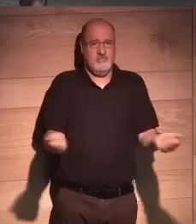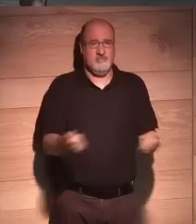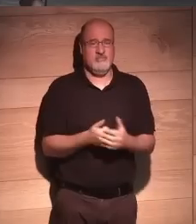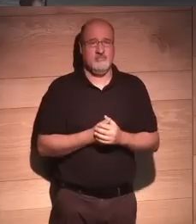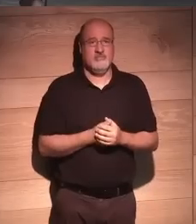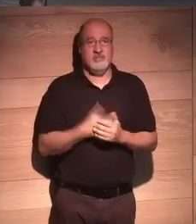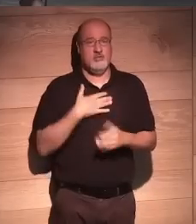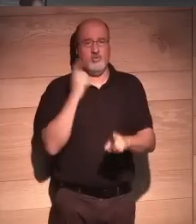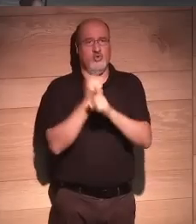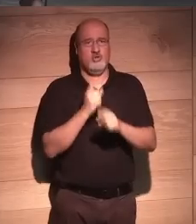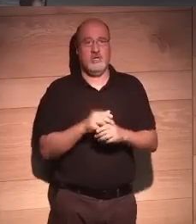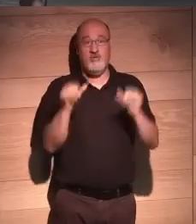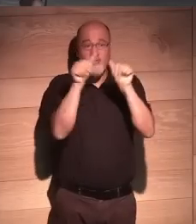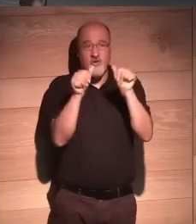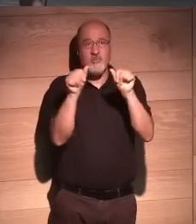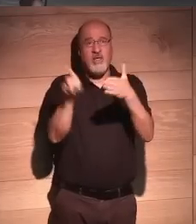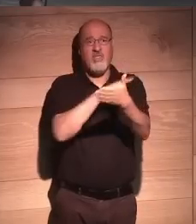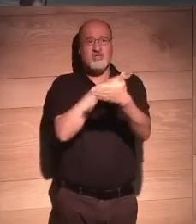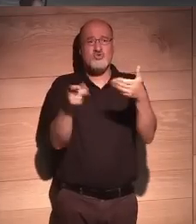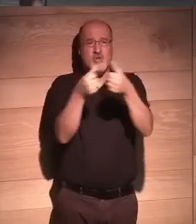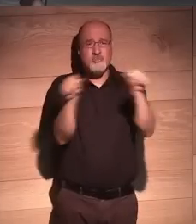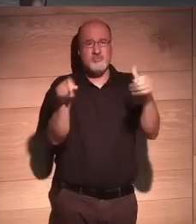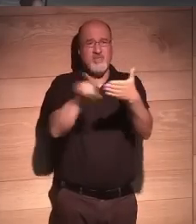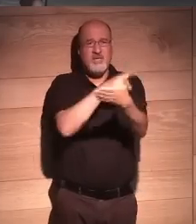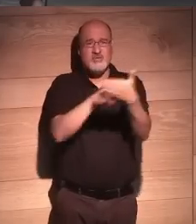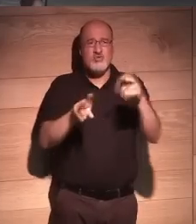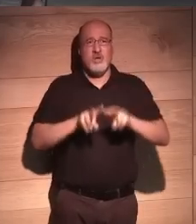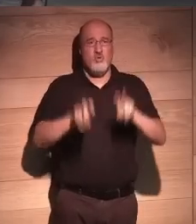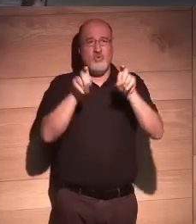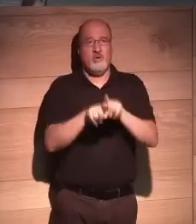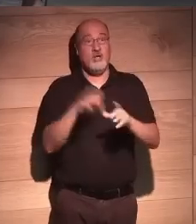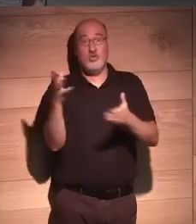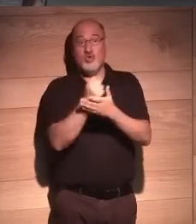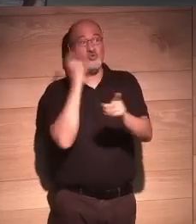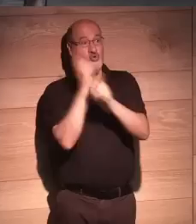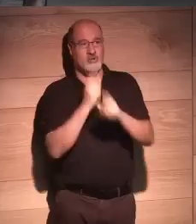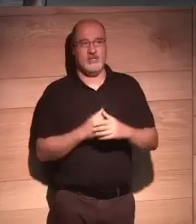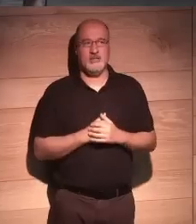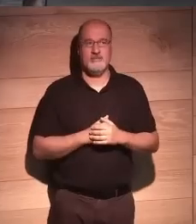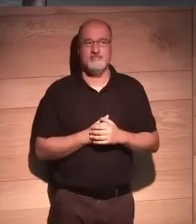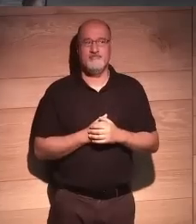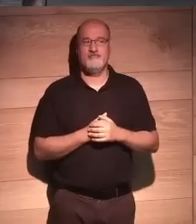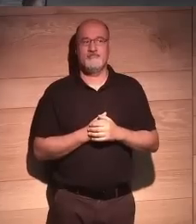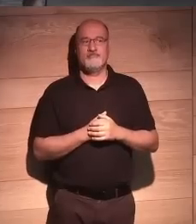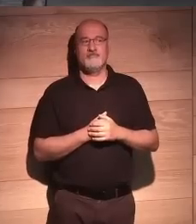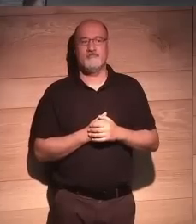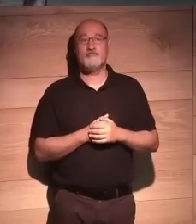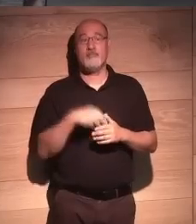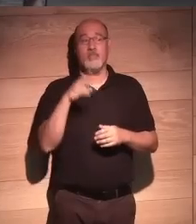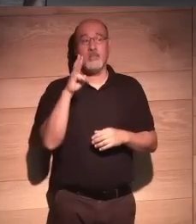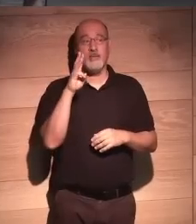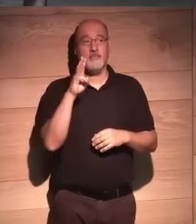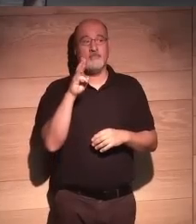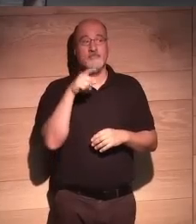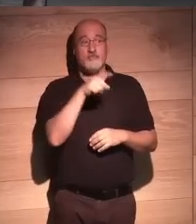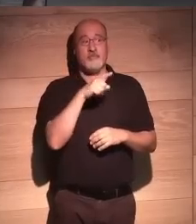Estoy absolutamente en contra. Es una nueva censura. Todos y todas estamos Sí, sí. en contra de todo eso. Sí, sí. Es una ¿Tú nueva ibas, censura, sin duda. ¿Tú ibas a decir